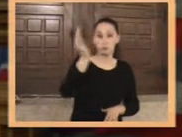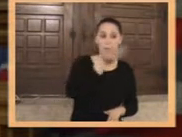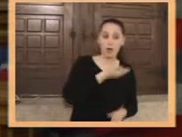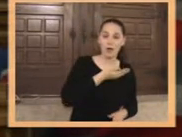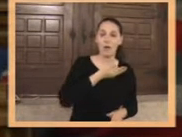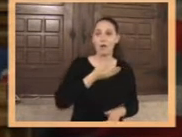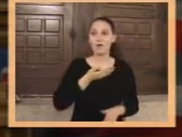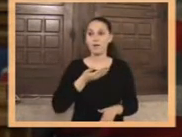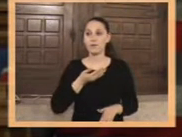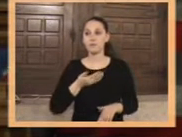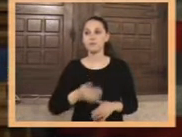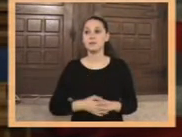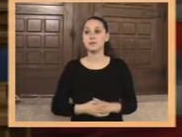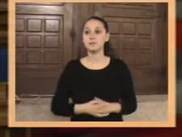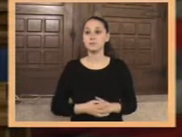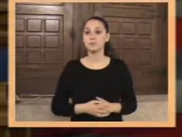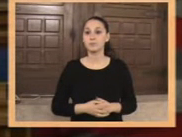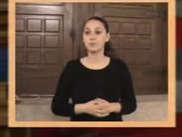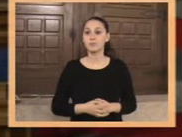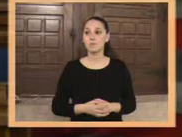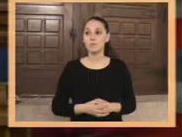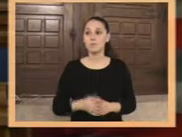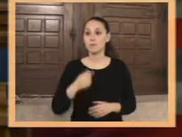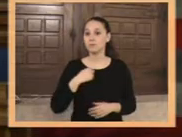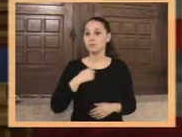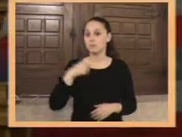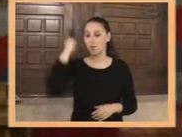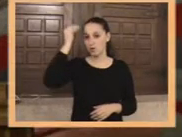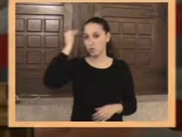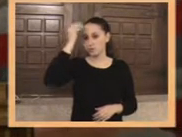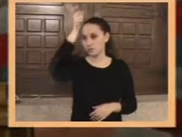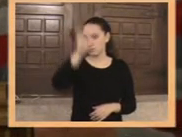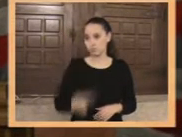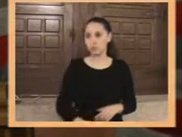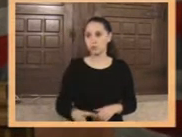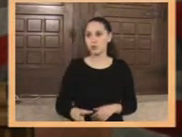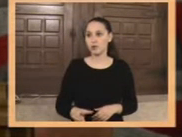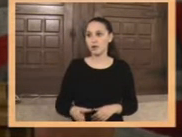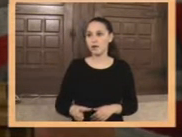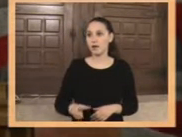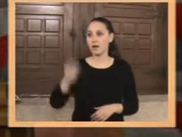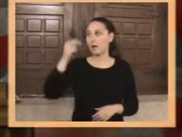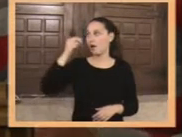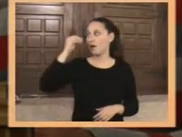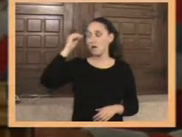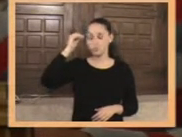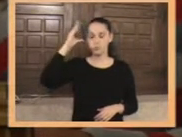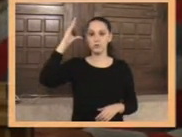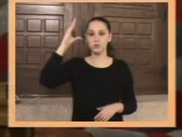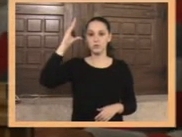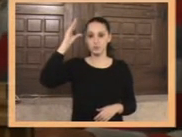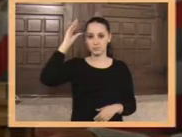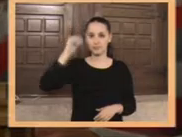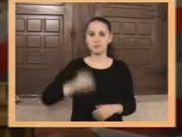me estoy refiriendo a... Señor Hernández, yo le considero a usted una persona sensata. Por eso me sorprendió, y permítame la